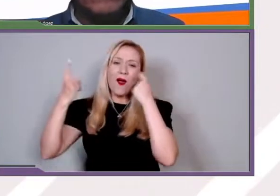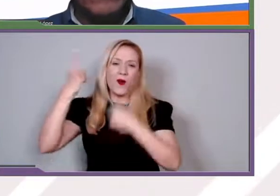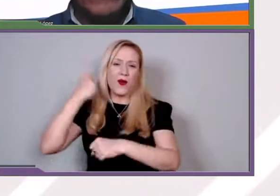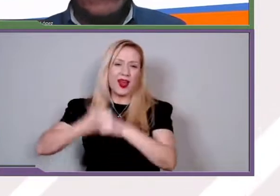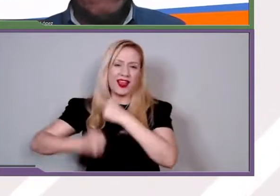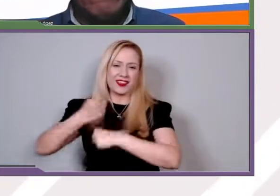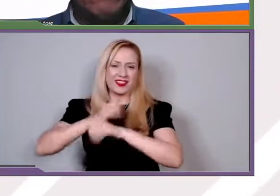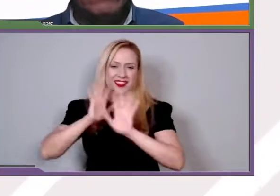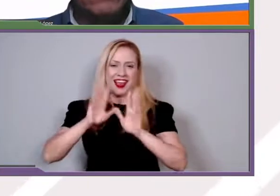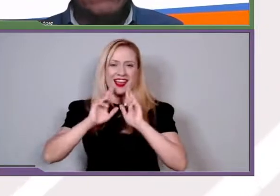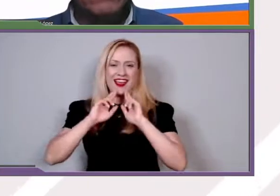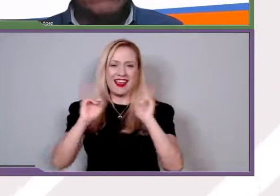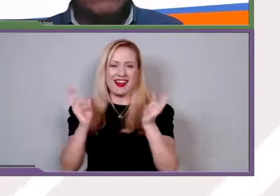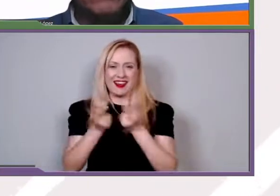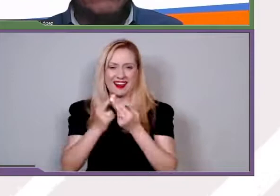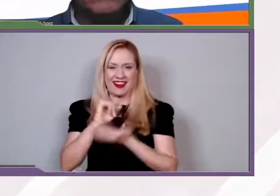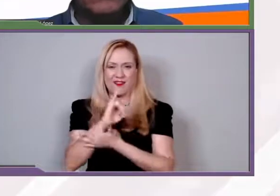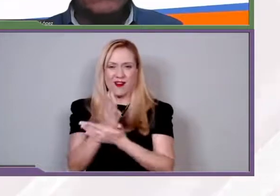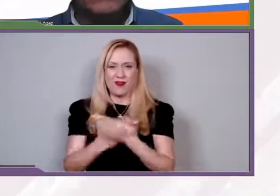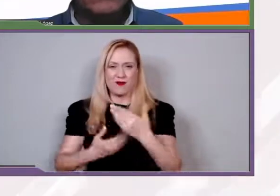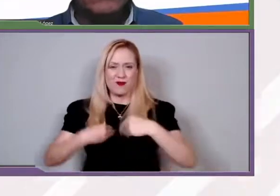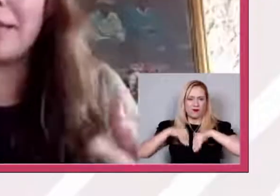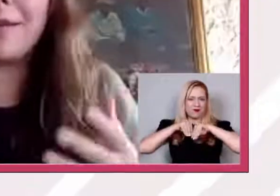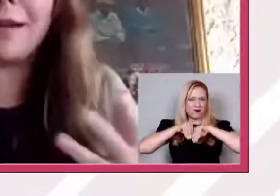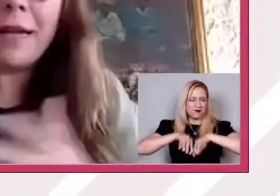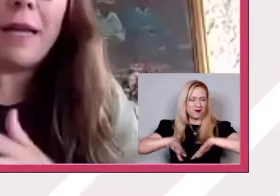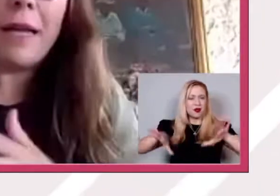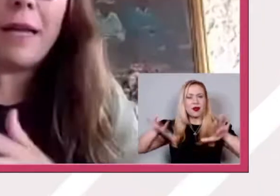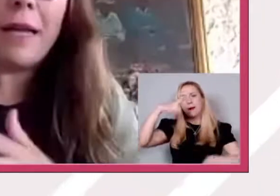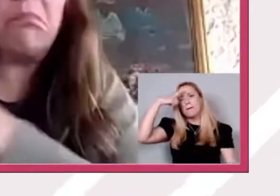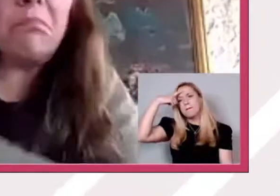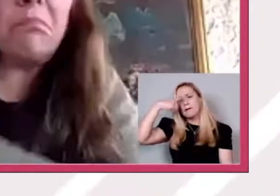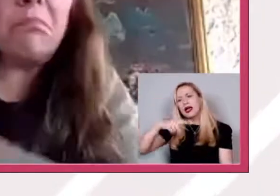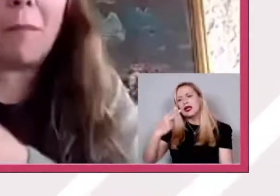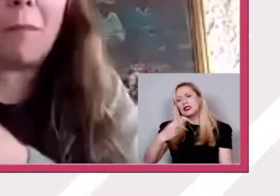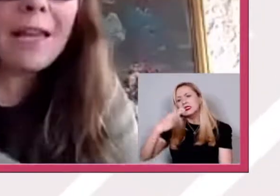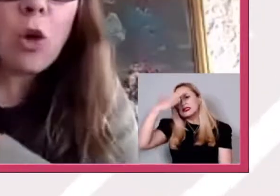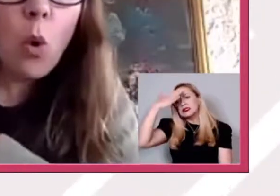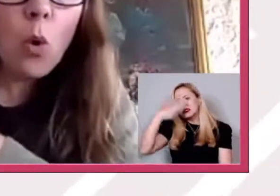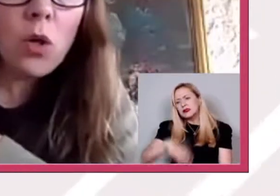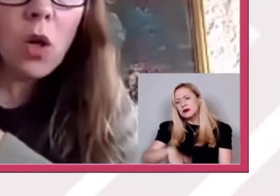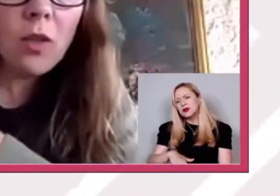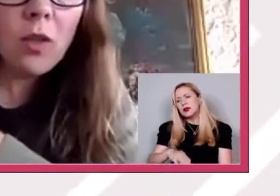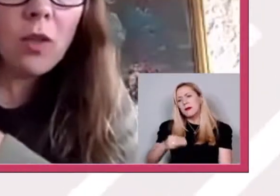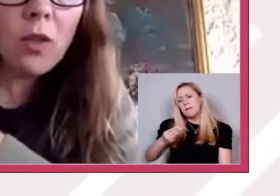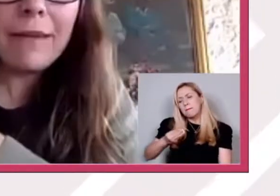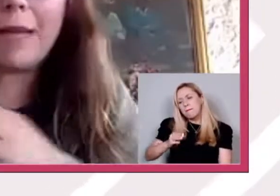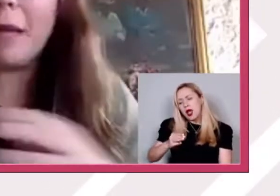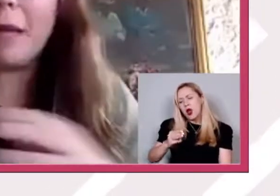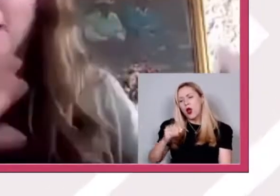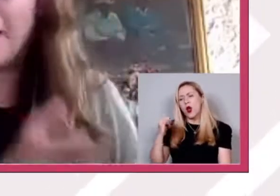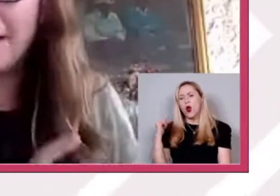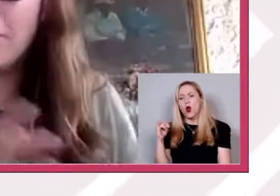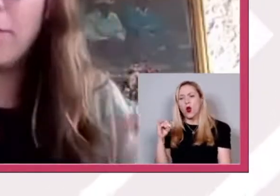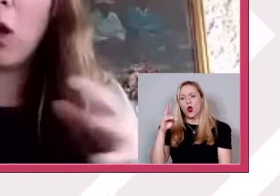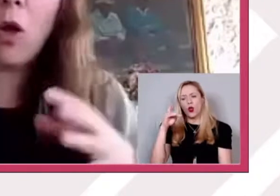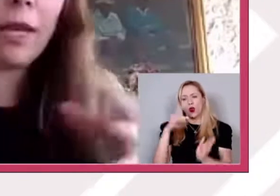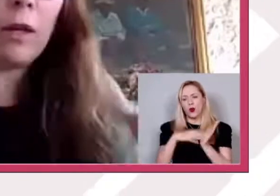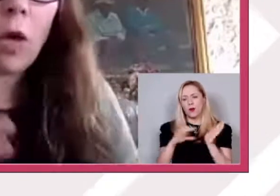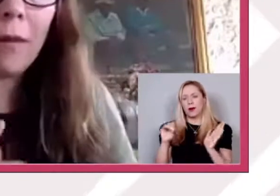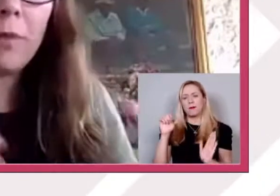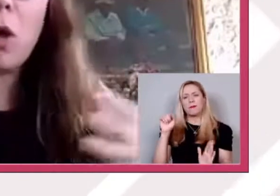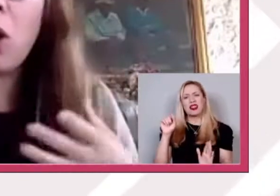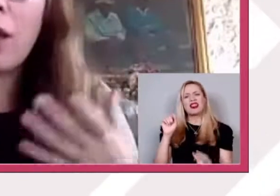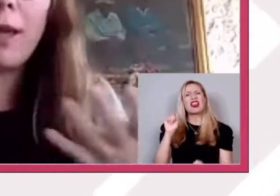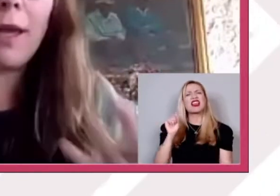y que publicamos en el informe de impactos diferenciados, justamente para saber, bueno, de mayo, junio de 2020, qué cambió, qué